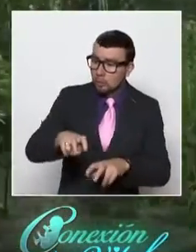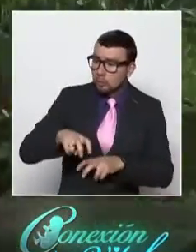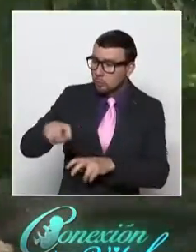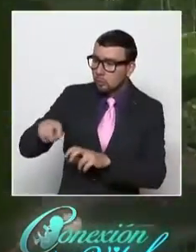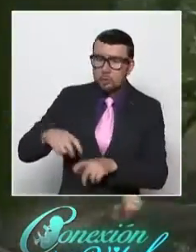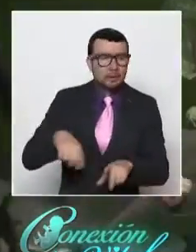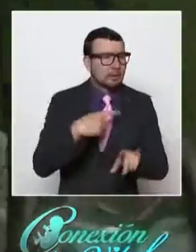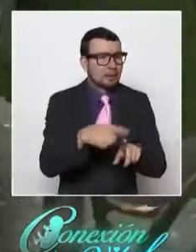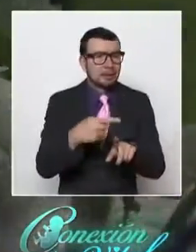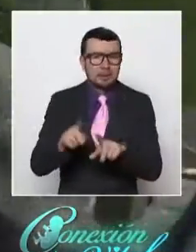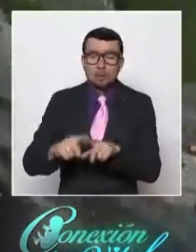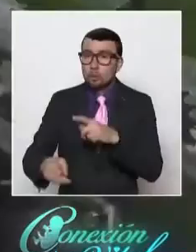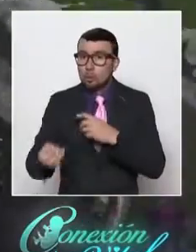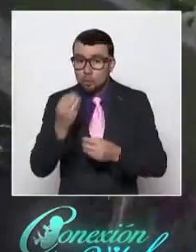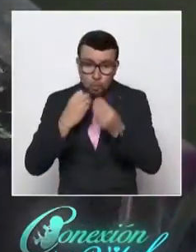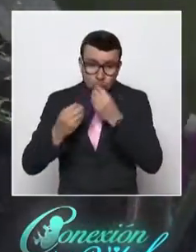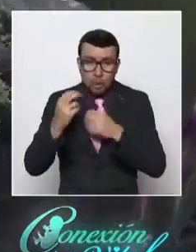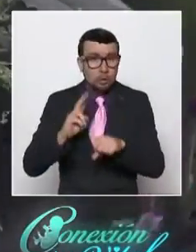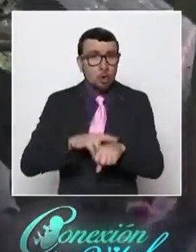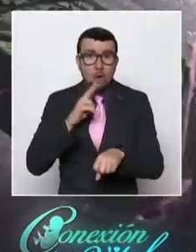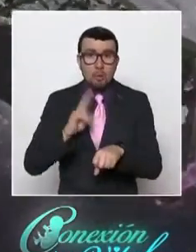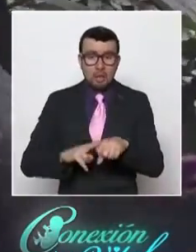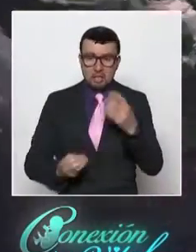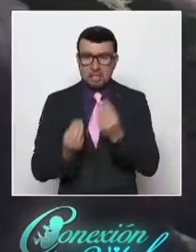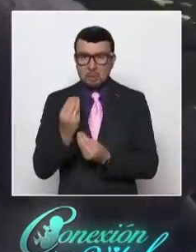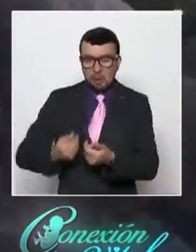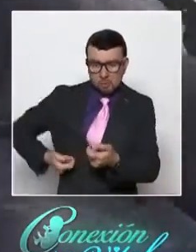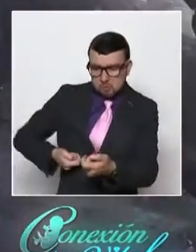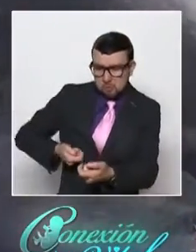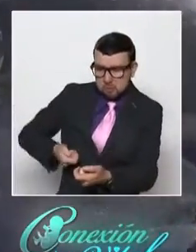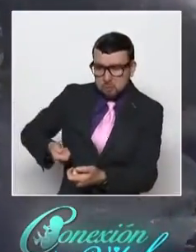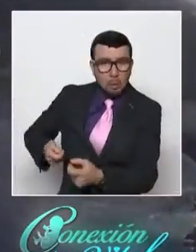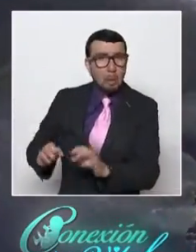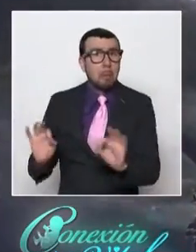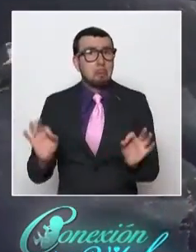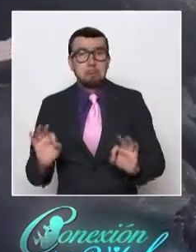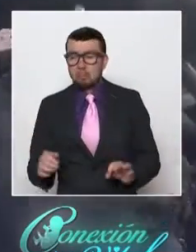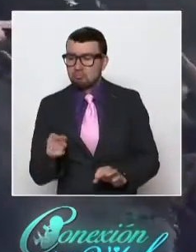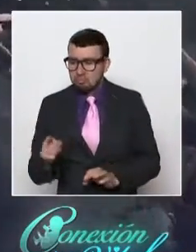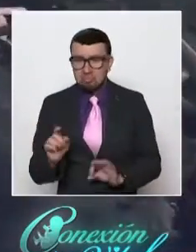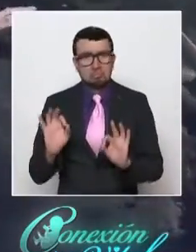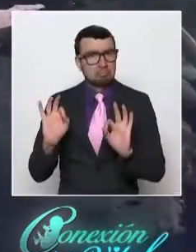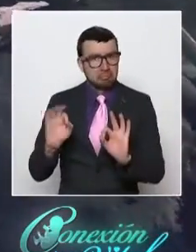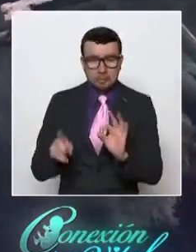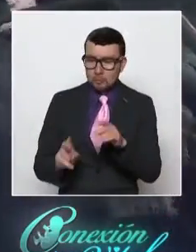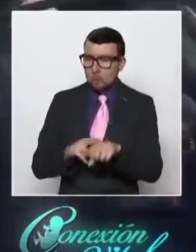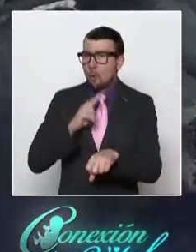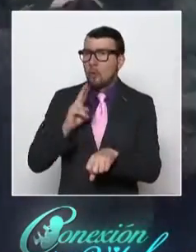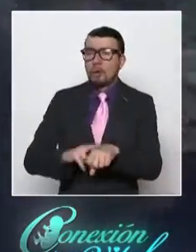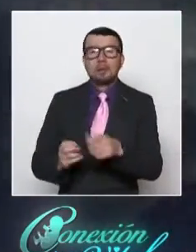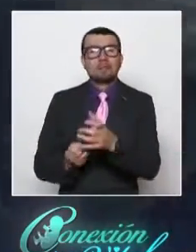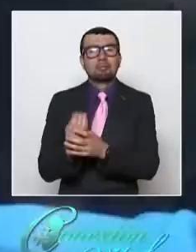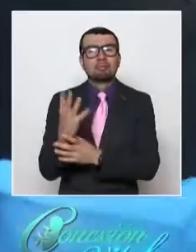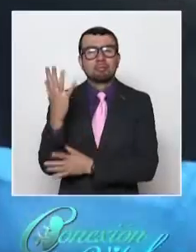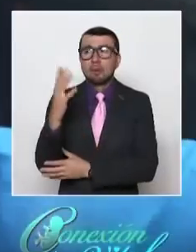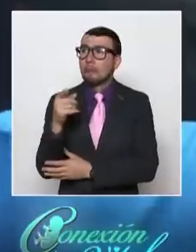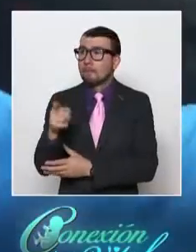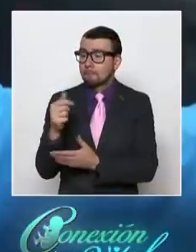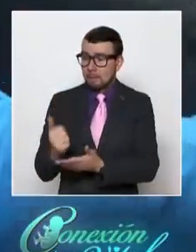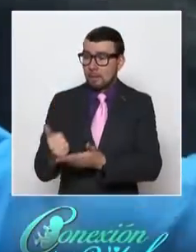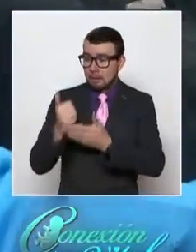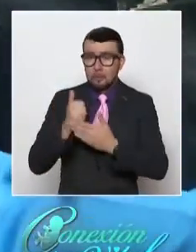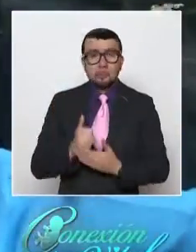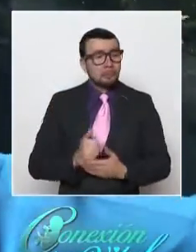de alimento orgánico. Este es algo pues maravilloso, algo que le proporciona a